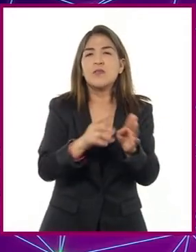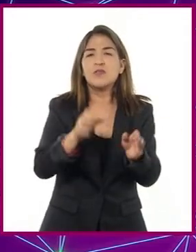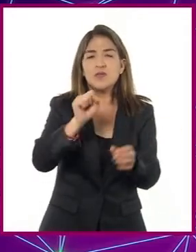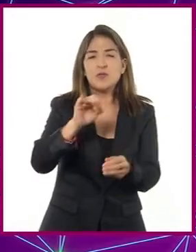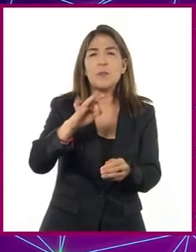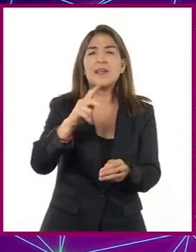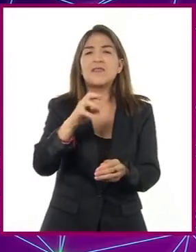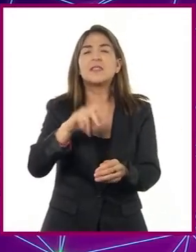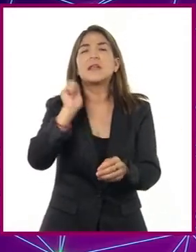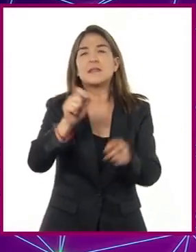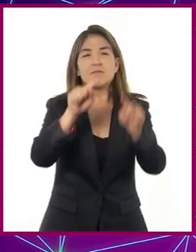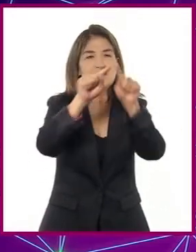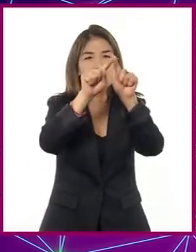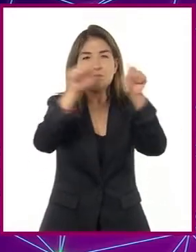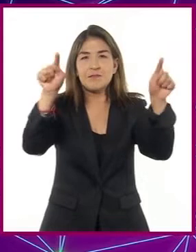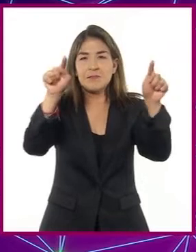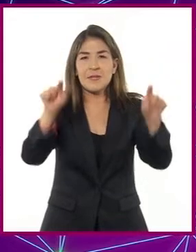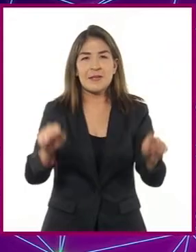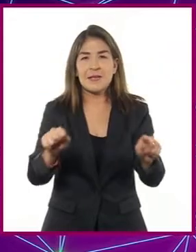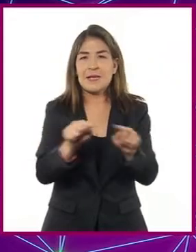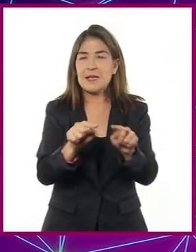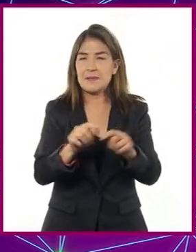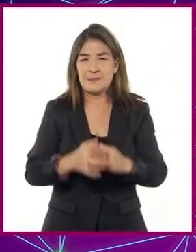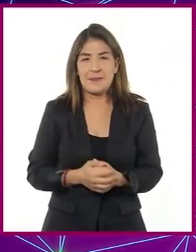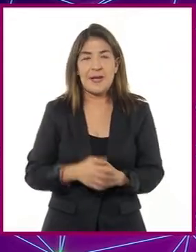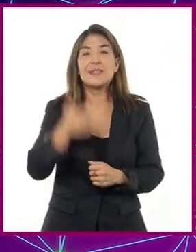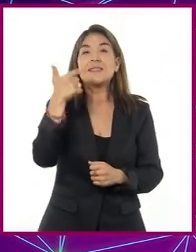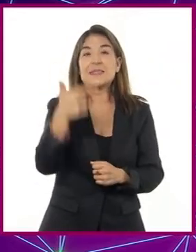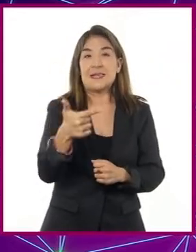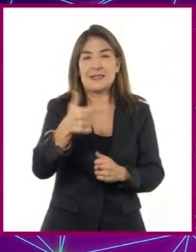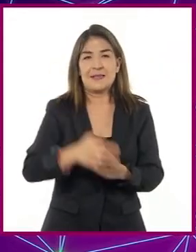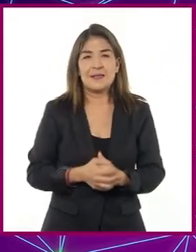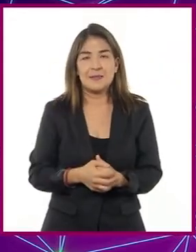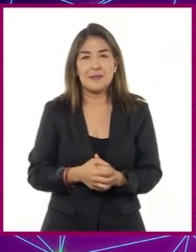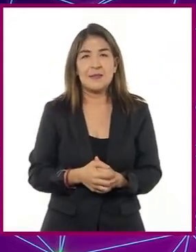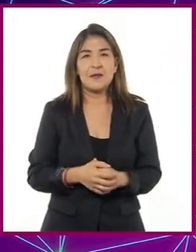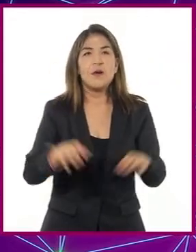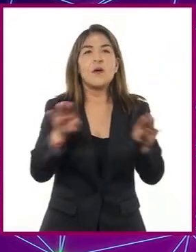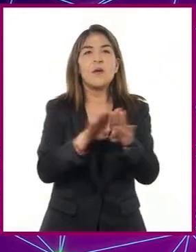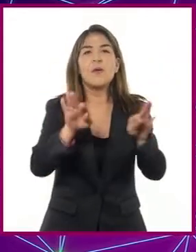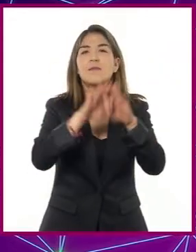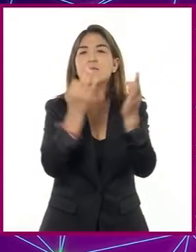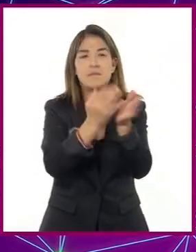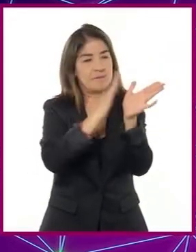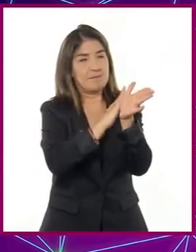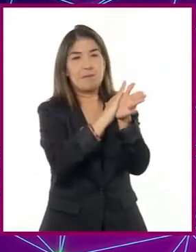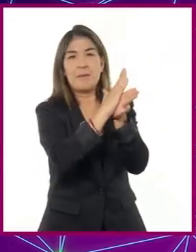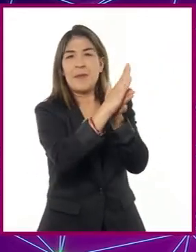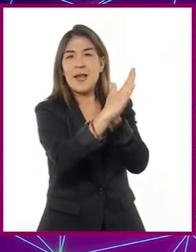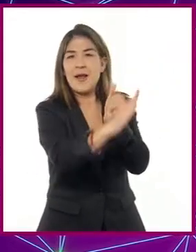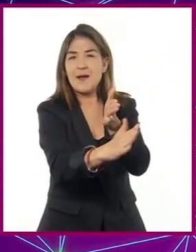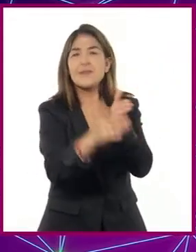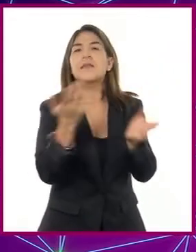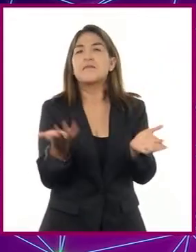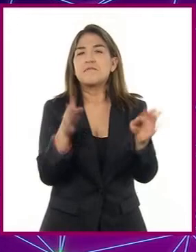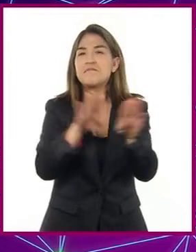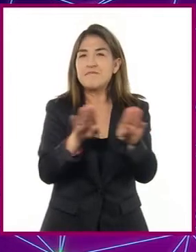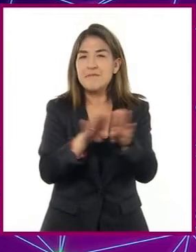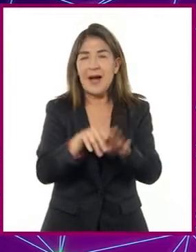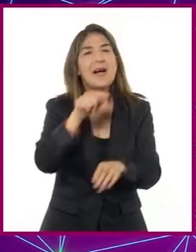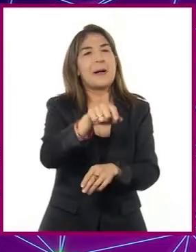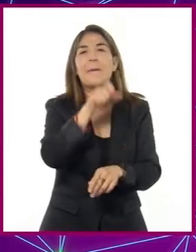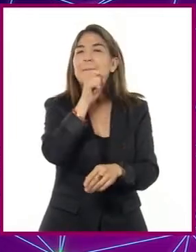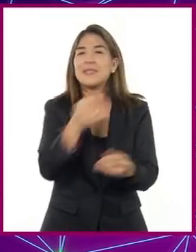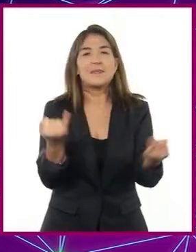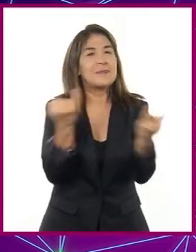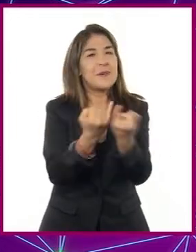son líneas. 7. Una superficie plana es aquella que yace por